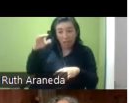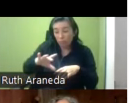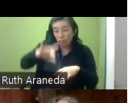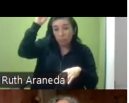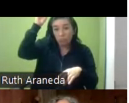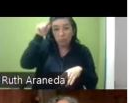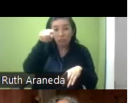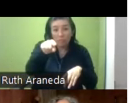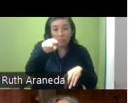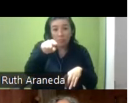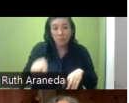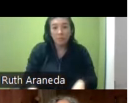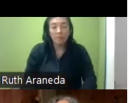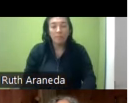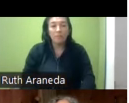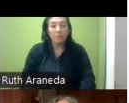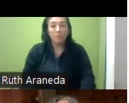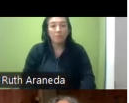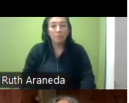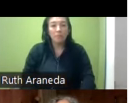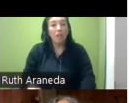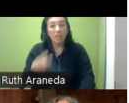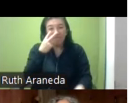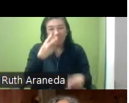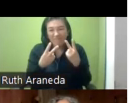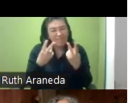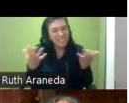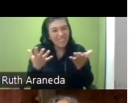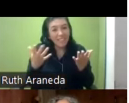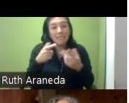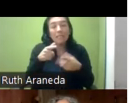Eh, lo que ustedes ven ahí